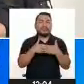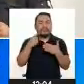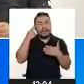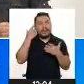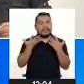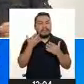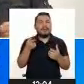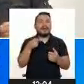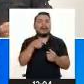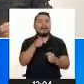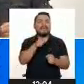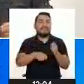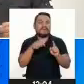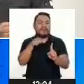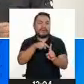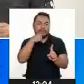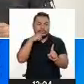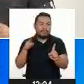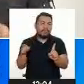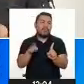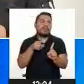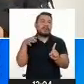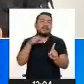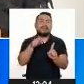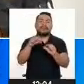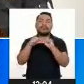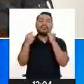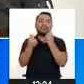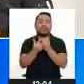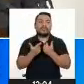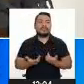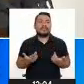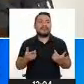la supremacía, la hegemonía de estos grupos aislados